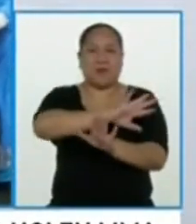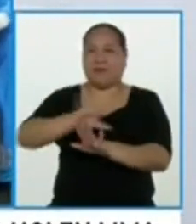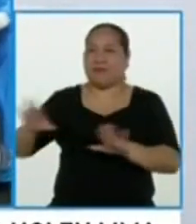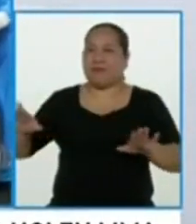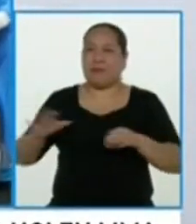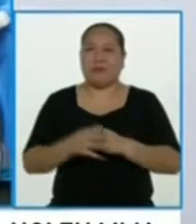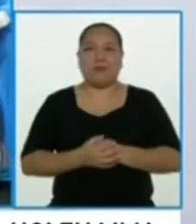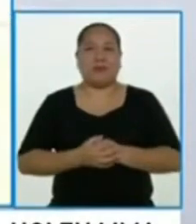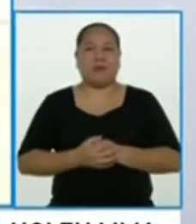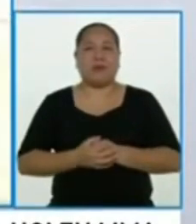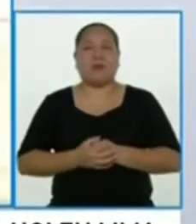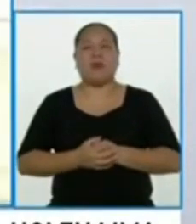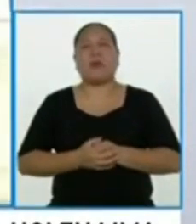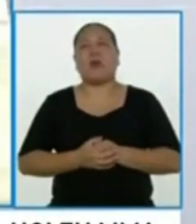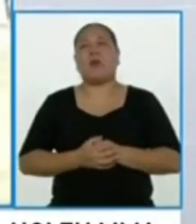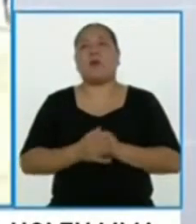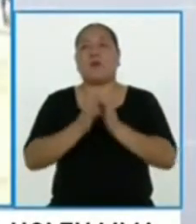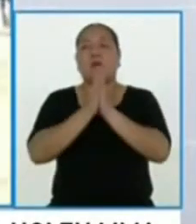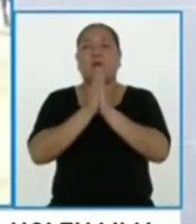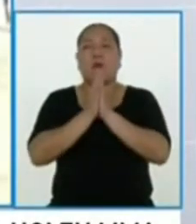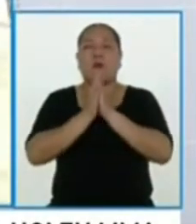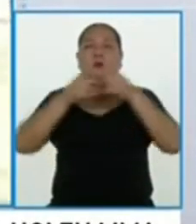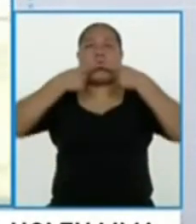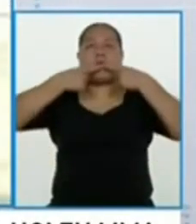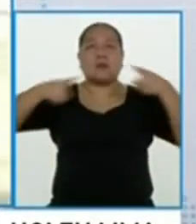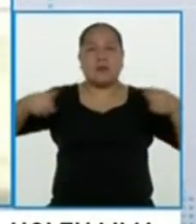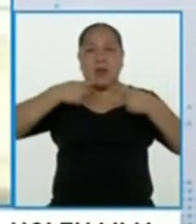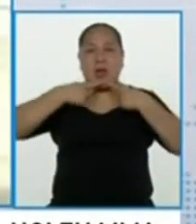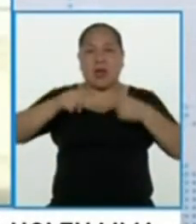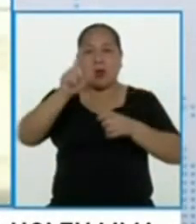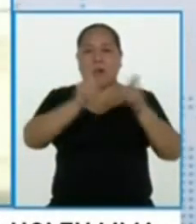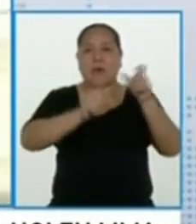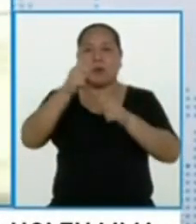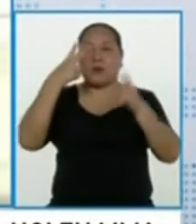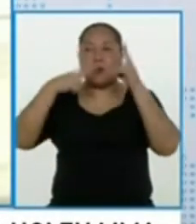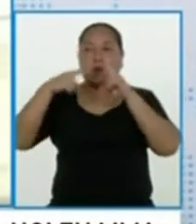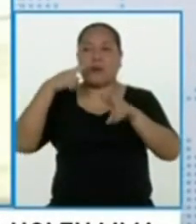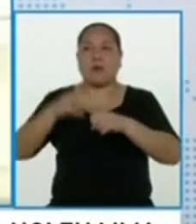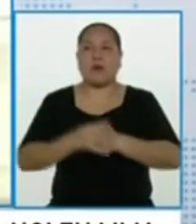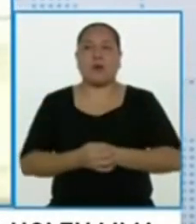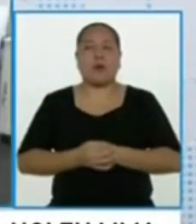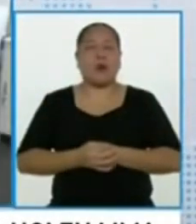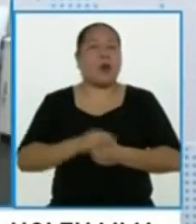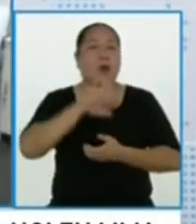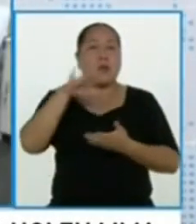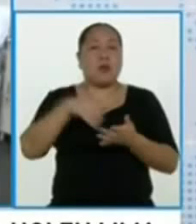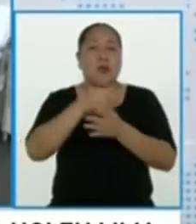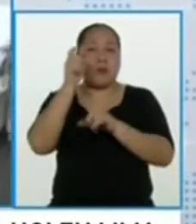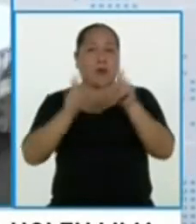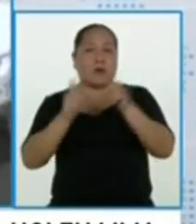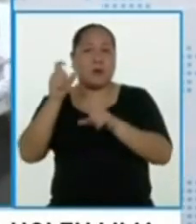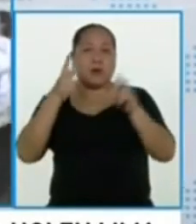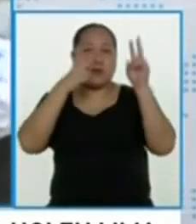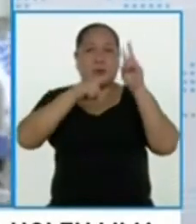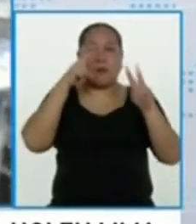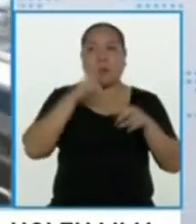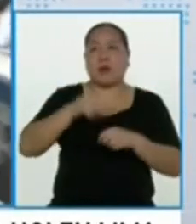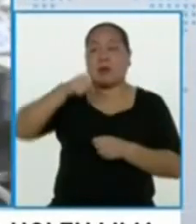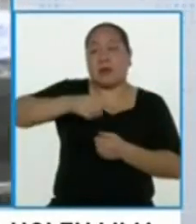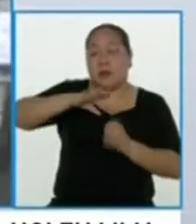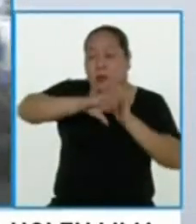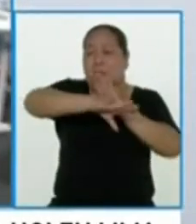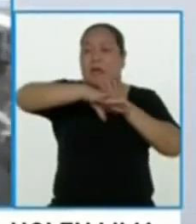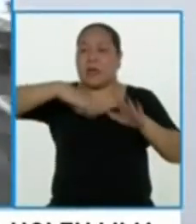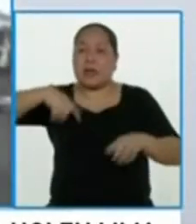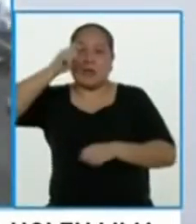un mensaje final al ciudadano, un mensaje final a los televidentes, a las personas, a todas aquellas personas que nos movilizamos, porque tenemos que salir, tenemos